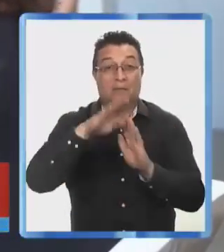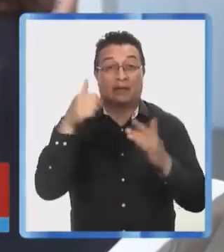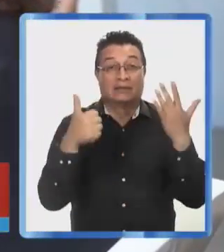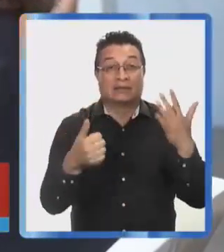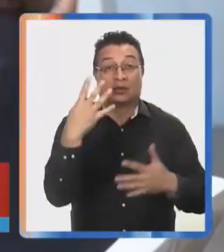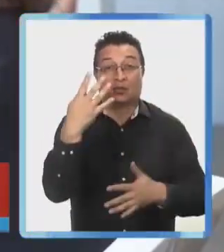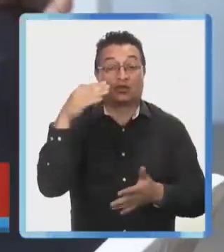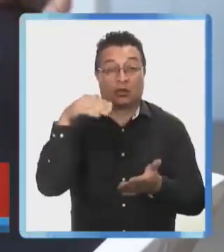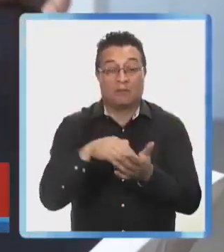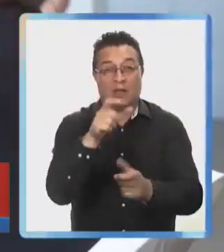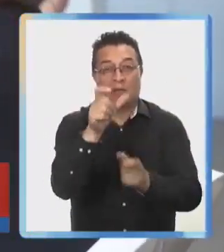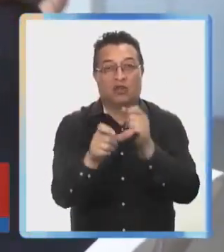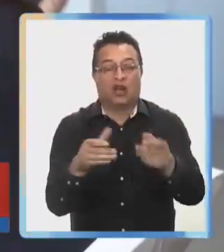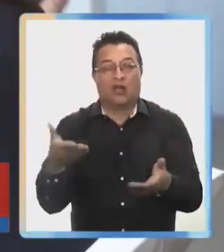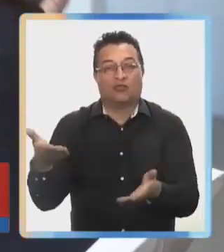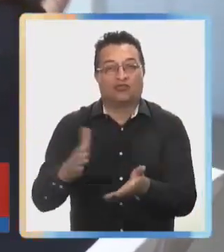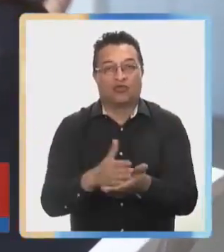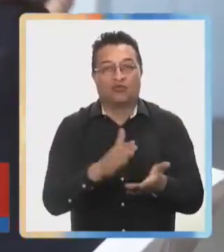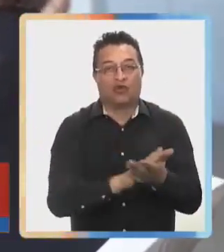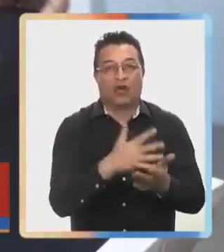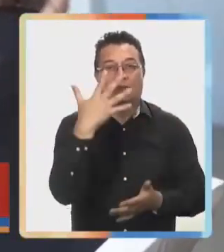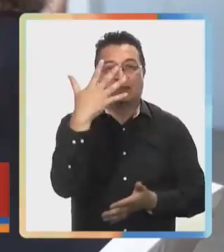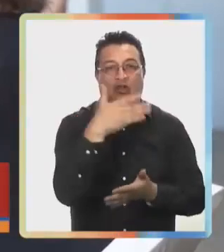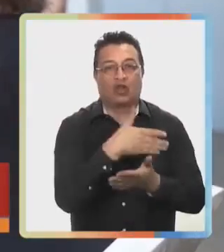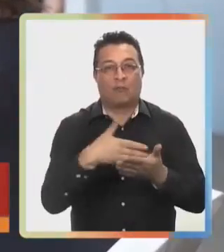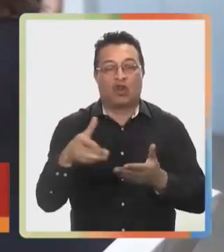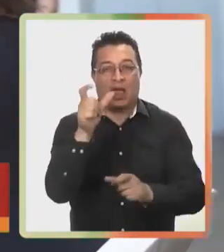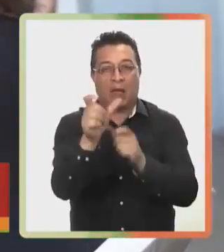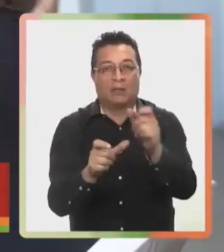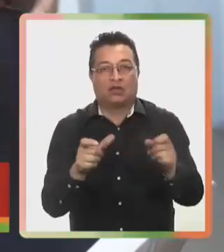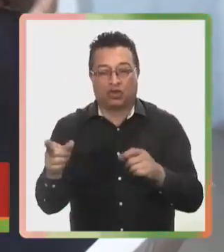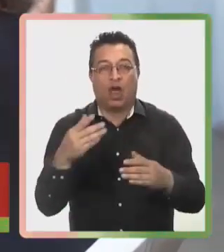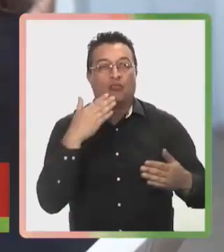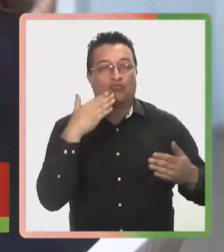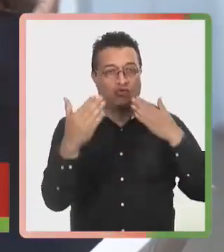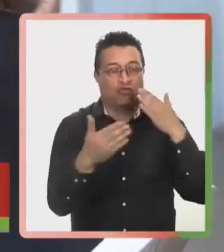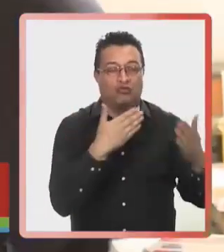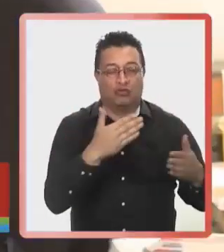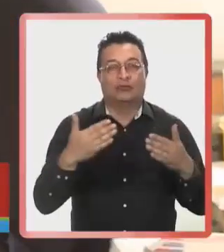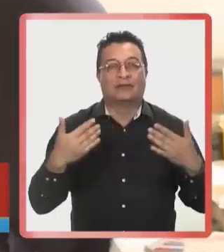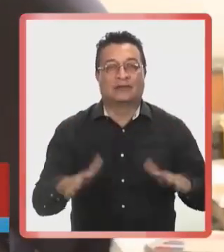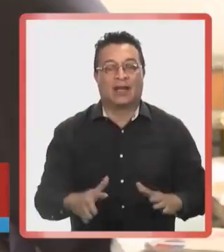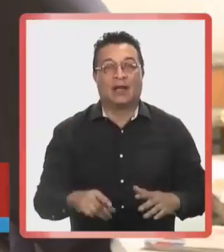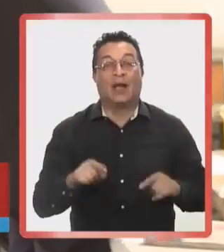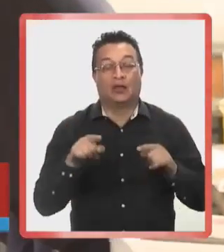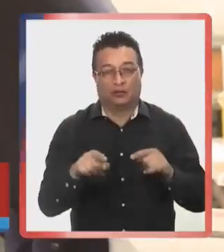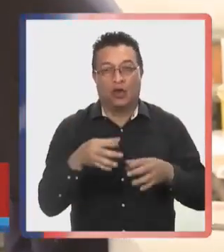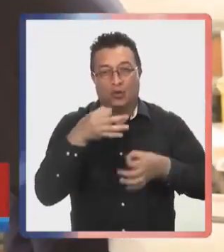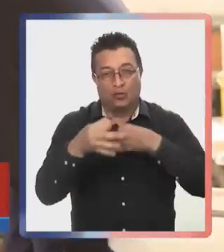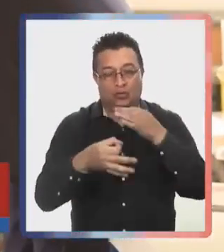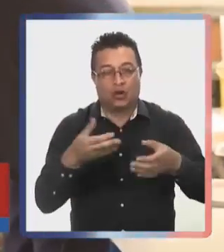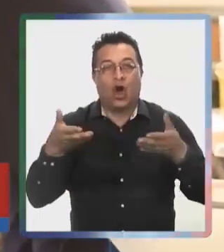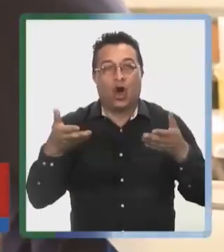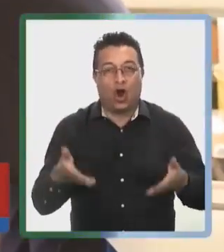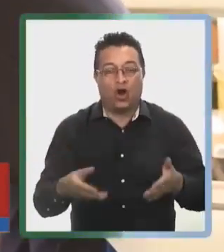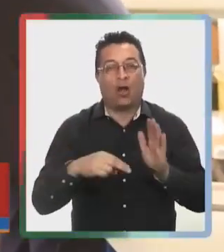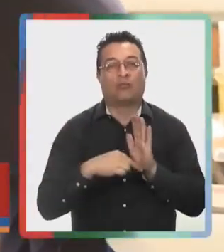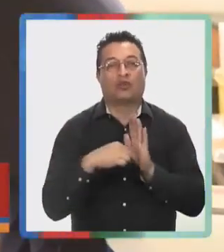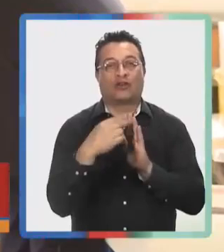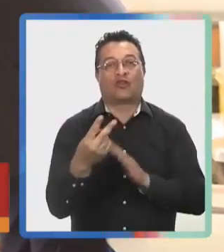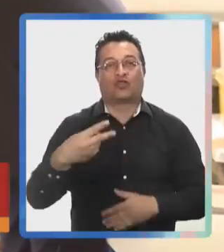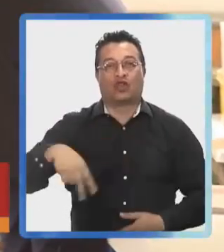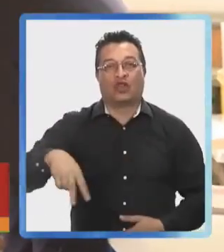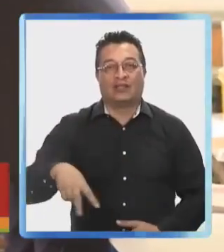de 64.000 personas han fallecido y 5 millones de personas han sido contagiadas. Esto y mucho más, hoy